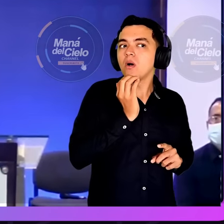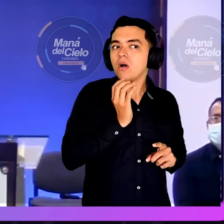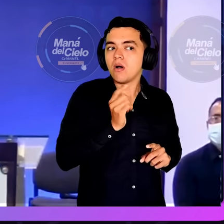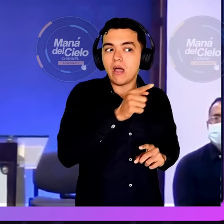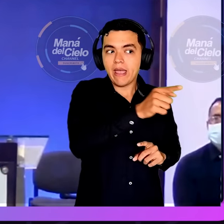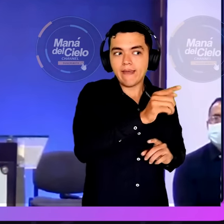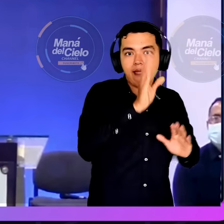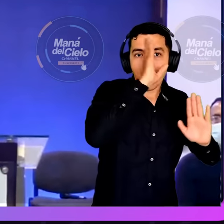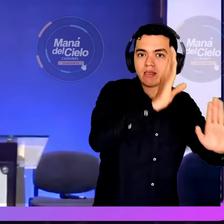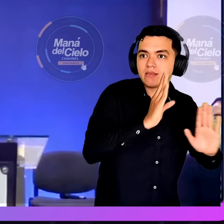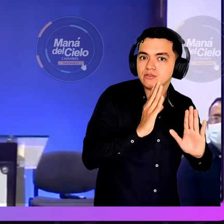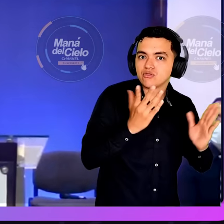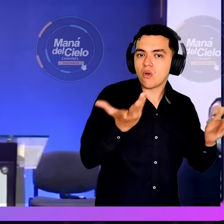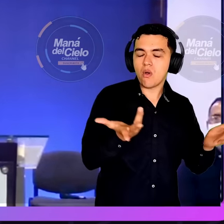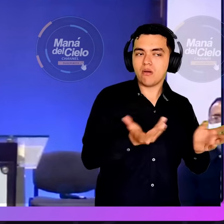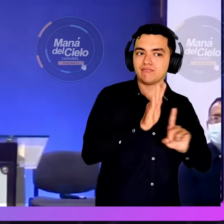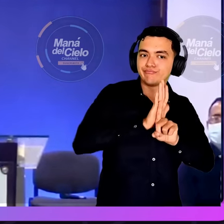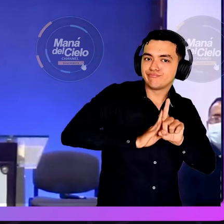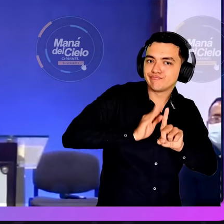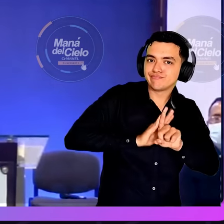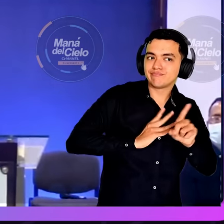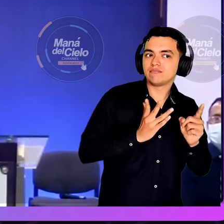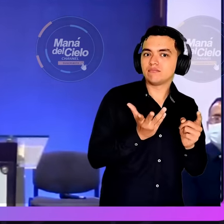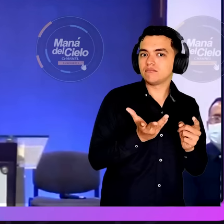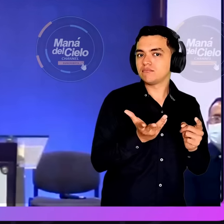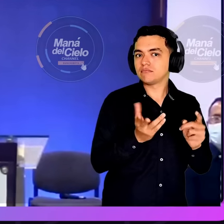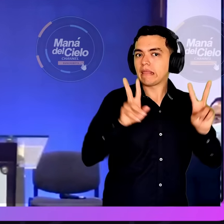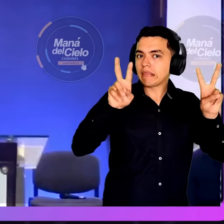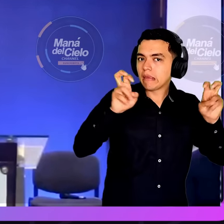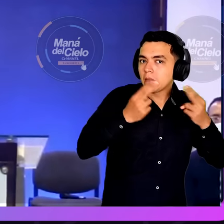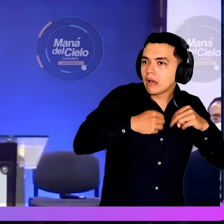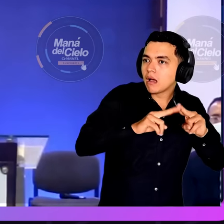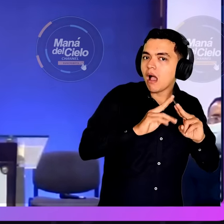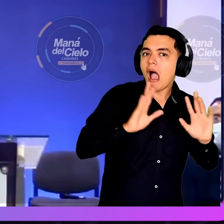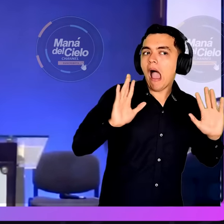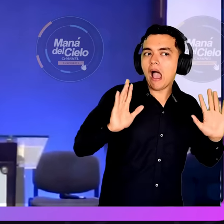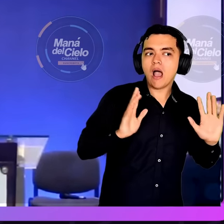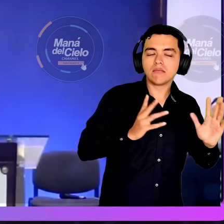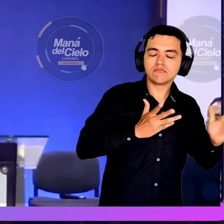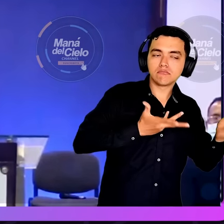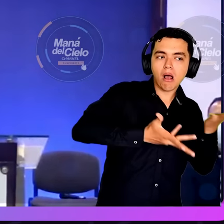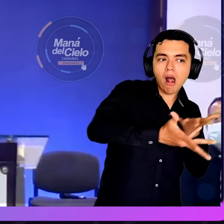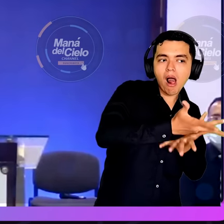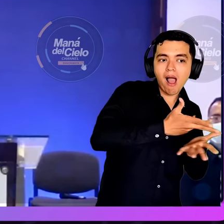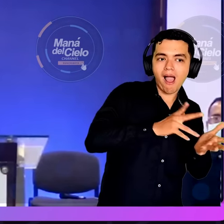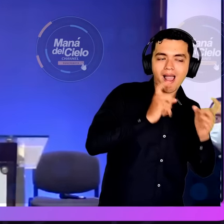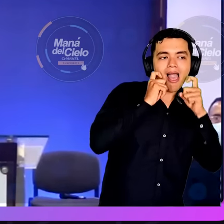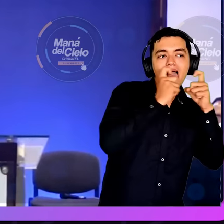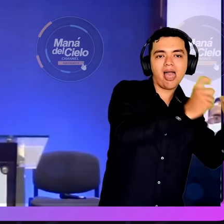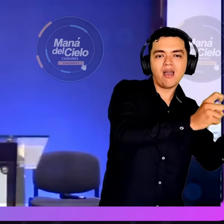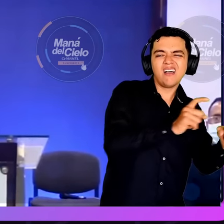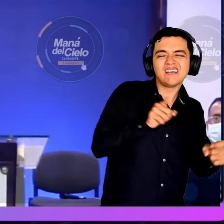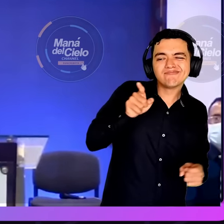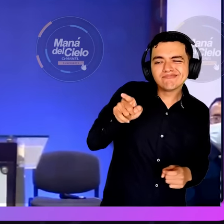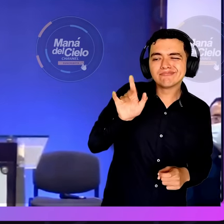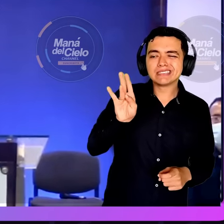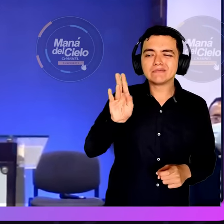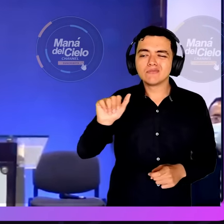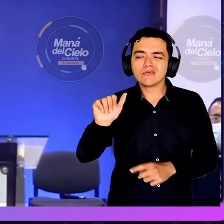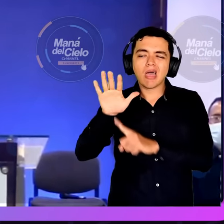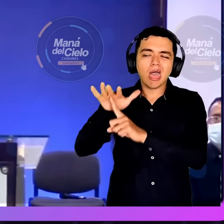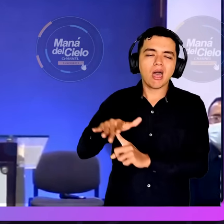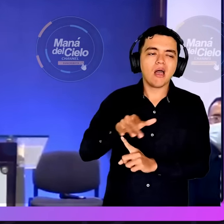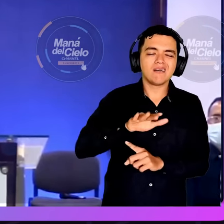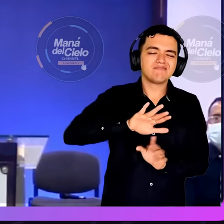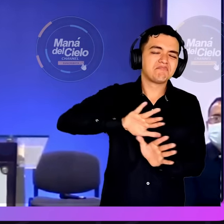libre, porque ella se dedica a eso, a atrapar a ese hombre, y por eso se entrega con todo. Y para en